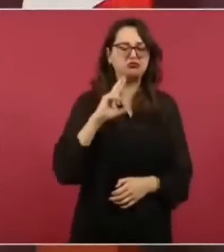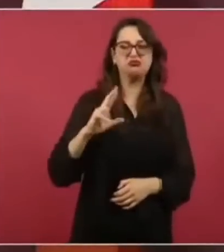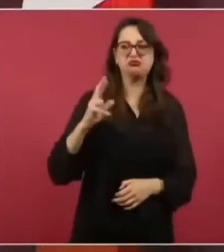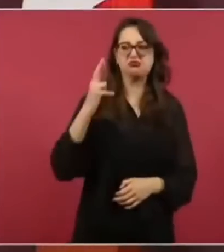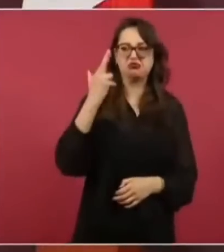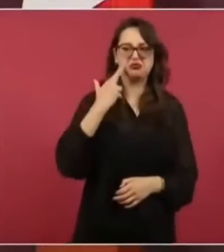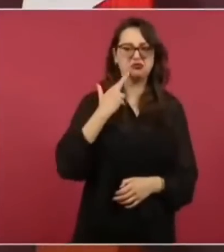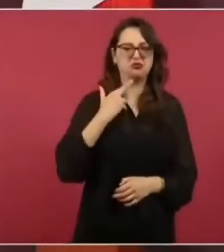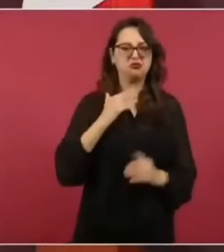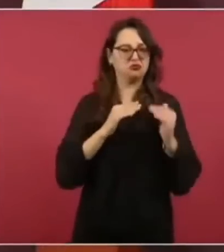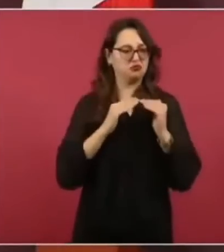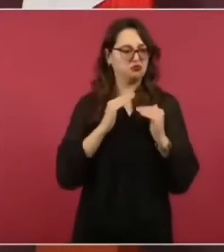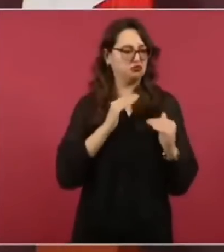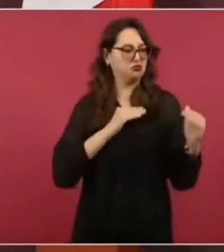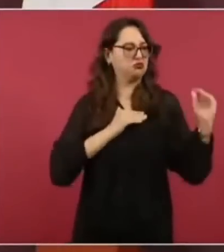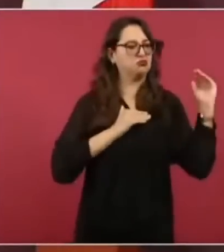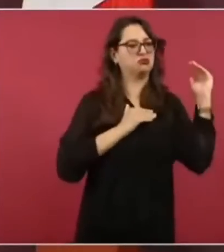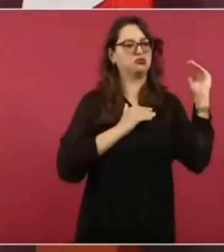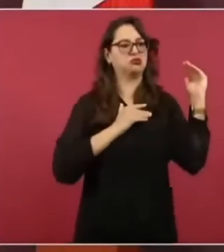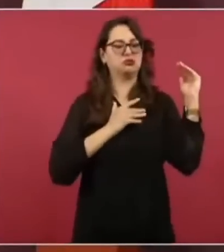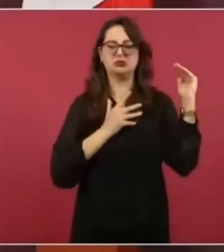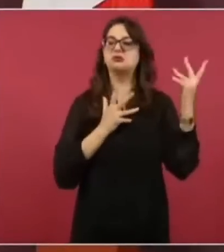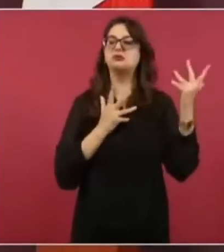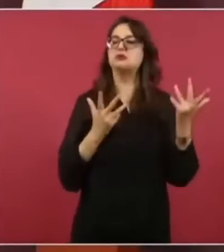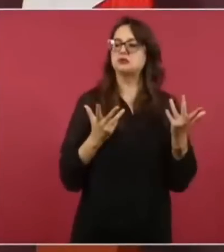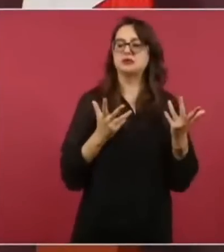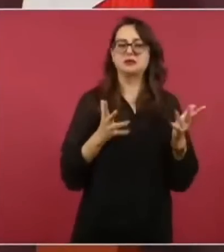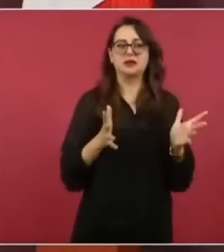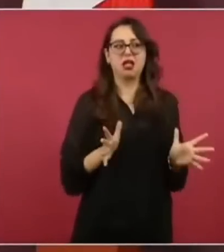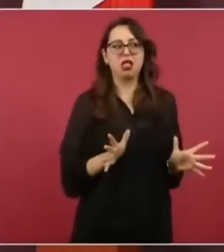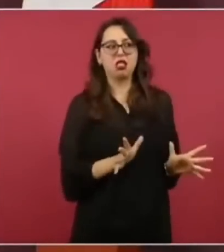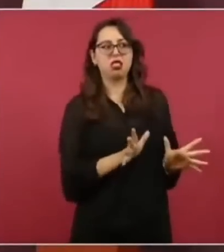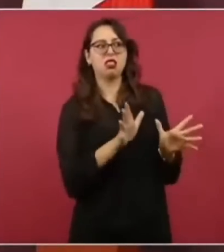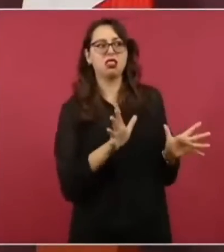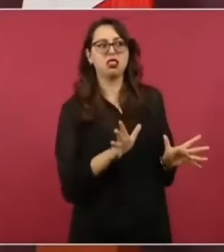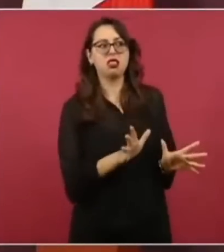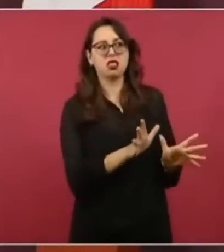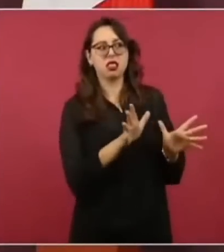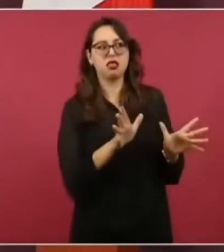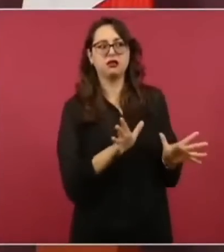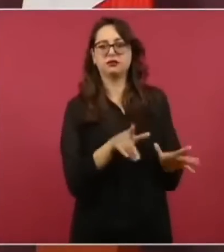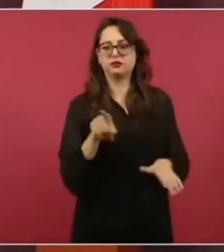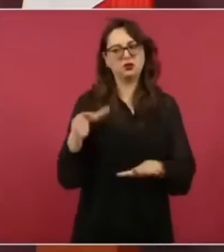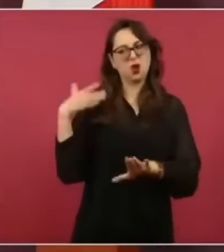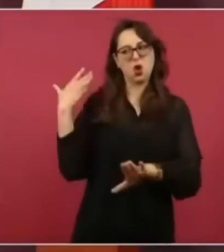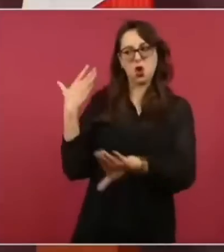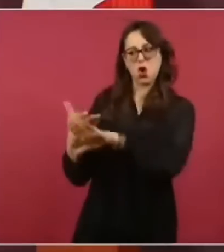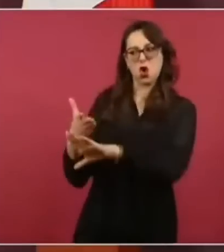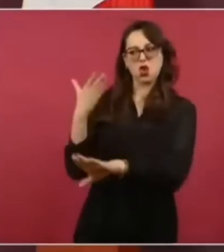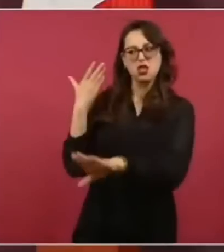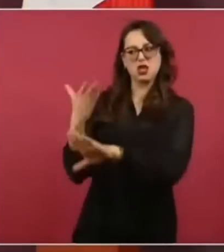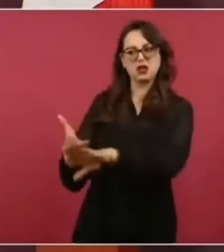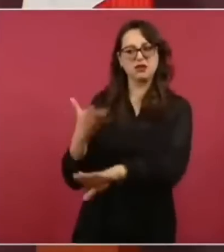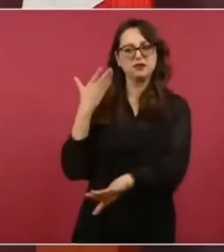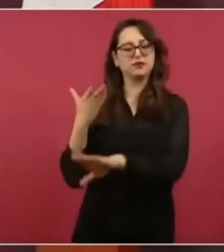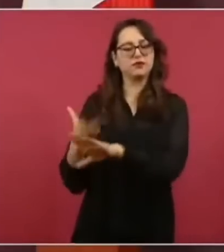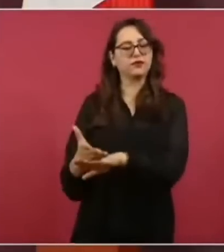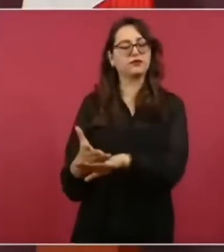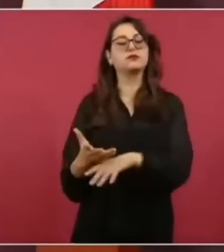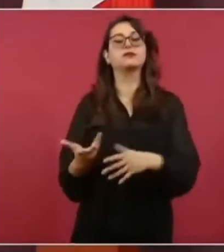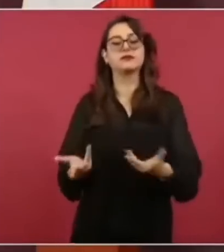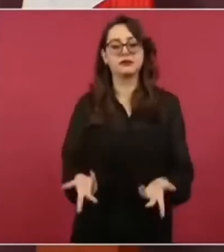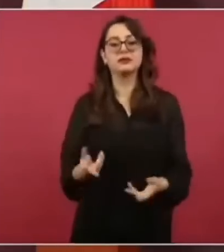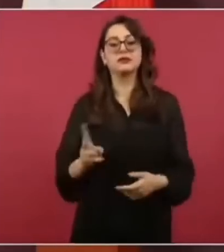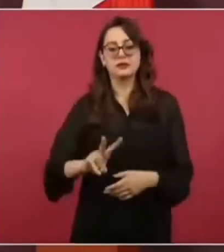Claro que existe un malestar por el desempleo y los bajos ingresos, así como